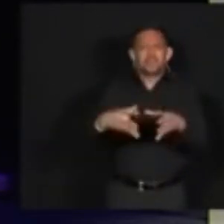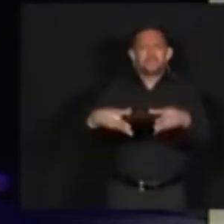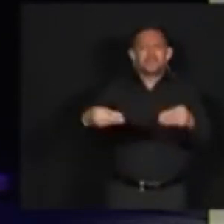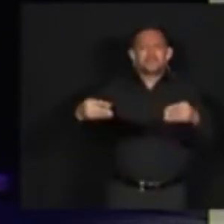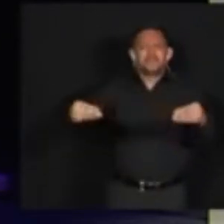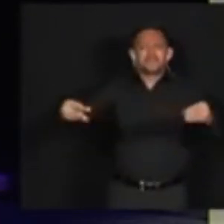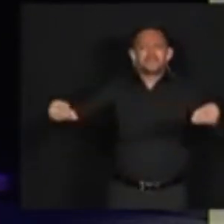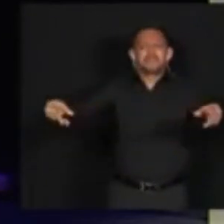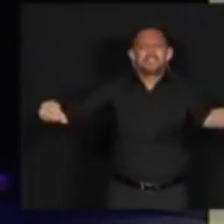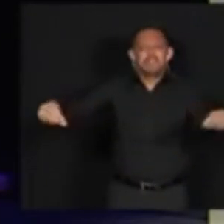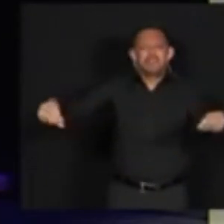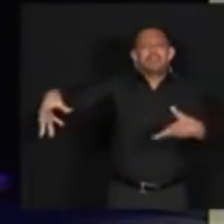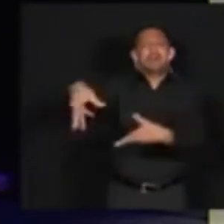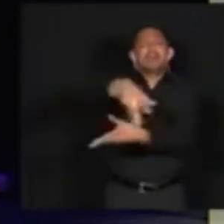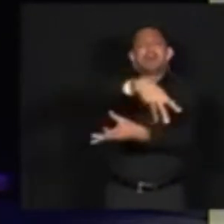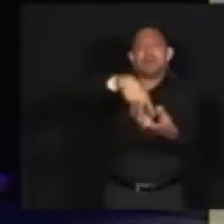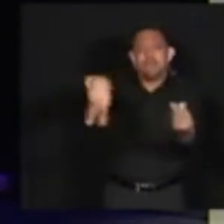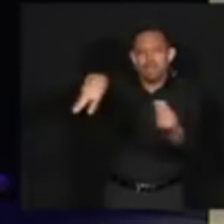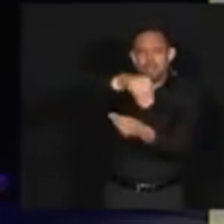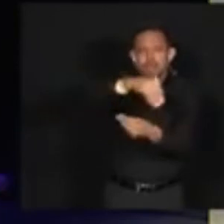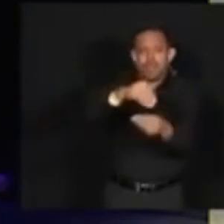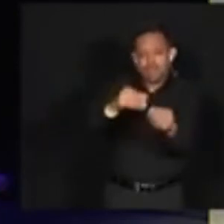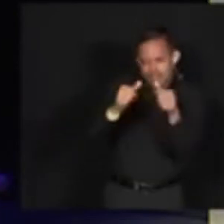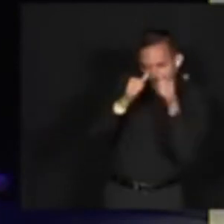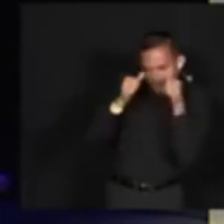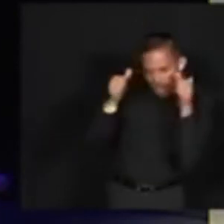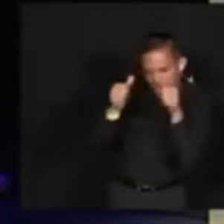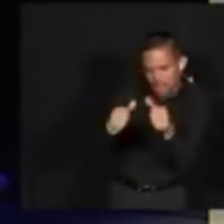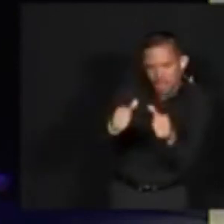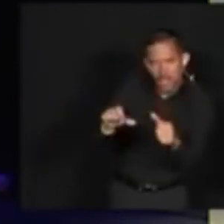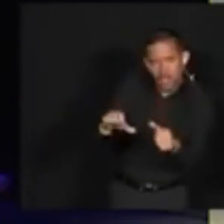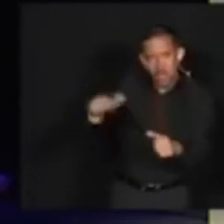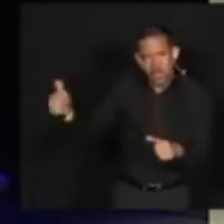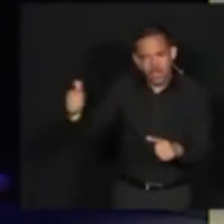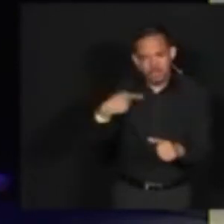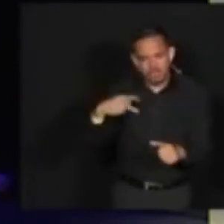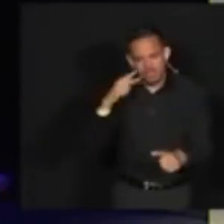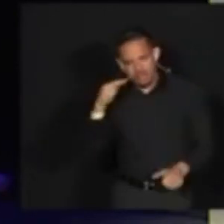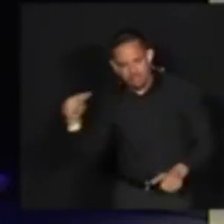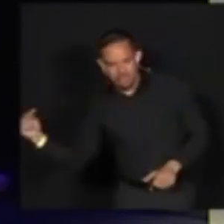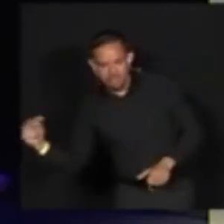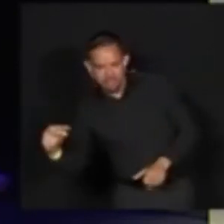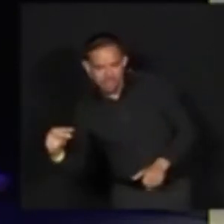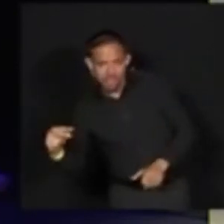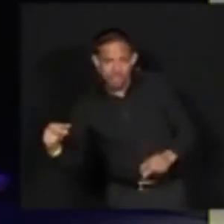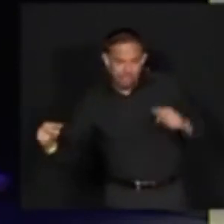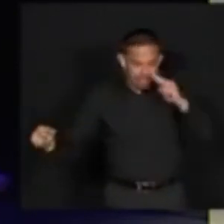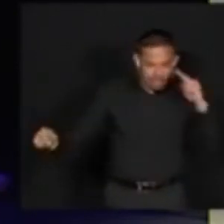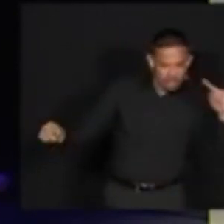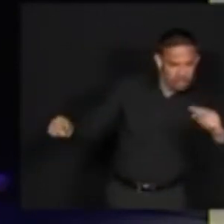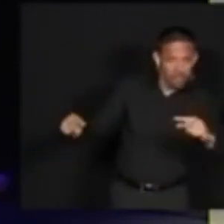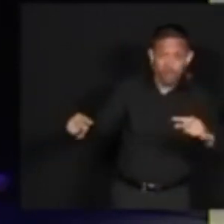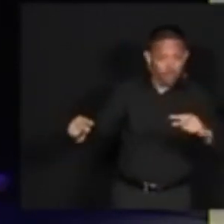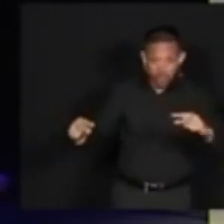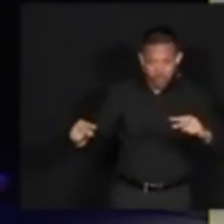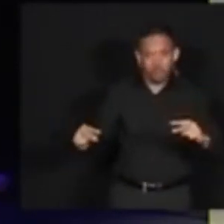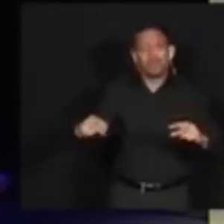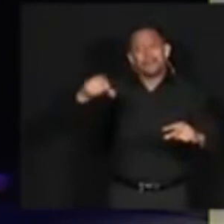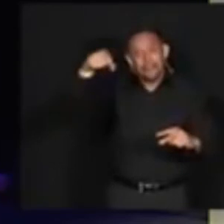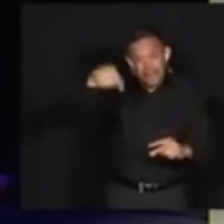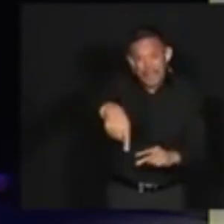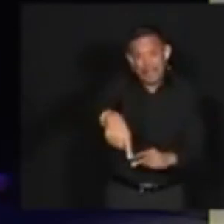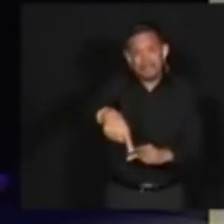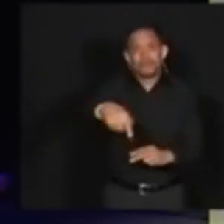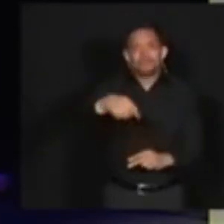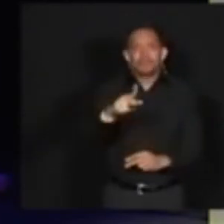por ellos mismos y no solo por nosotros y por otros agentes externos, lo cual también puede ser necesario, pero